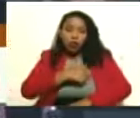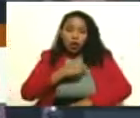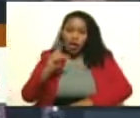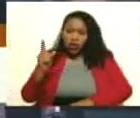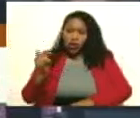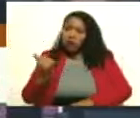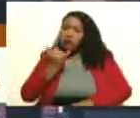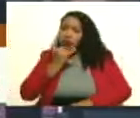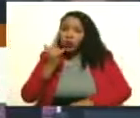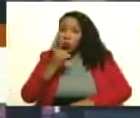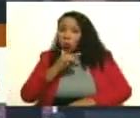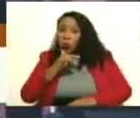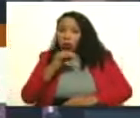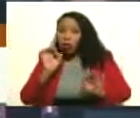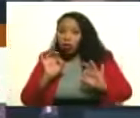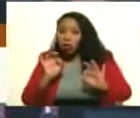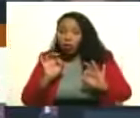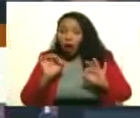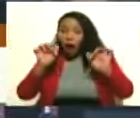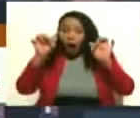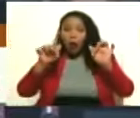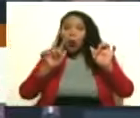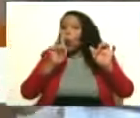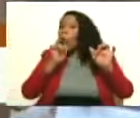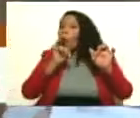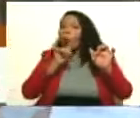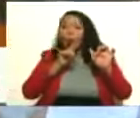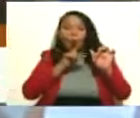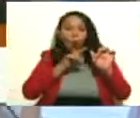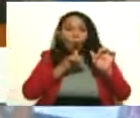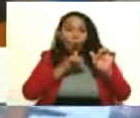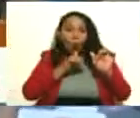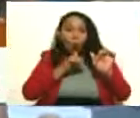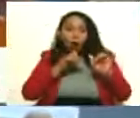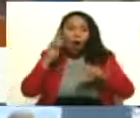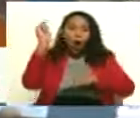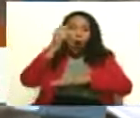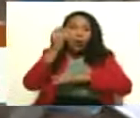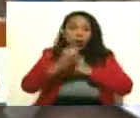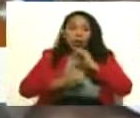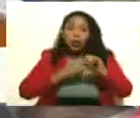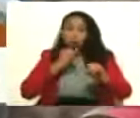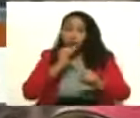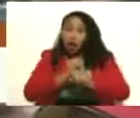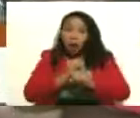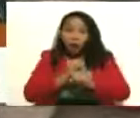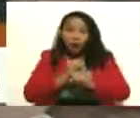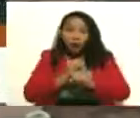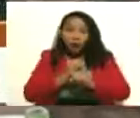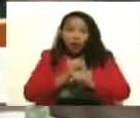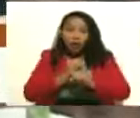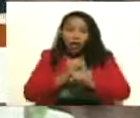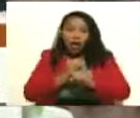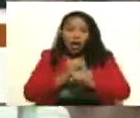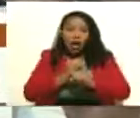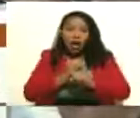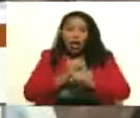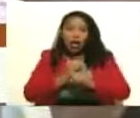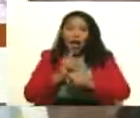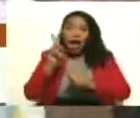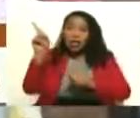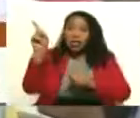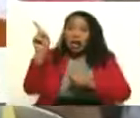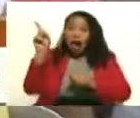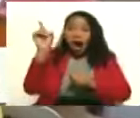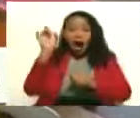¿verdad? Aquí no hay ni corte internacional, ni laudo arbitral de París. Aquí lo que